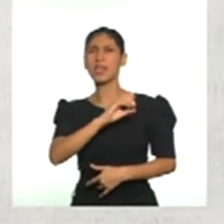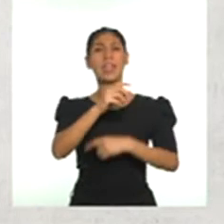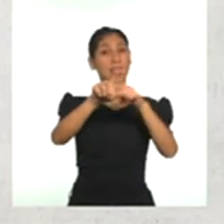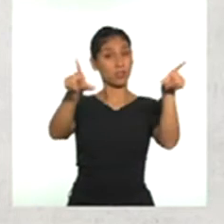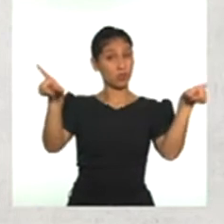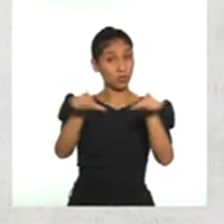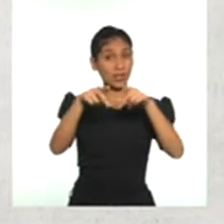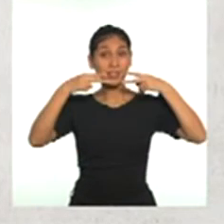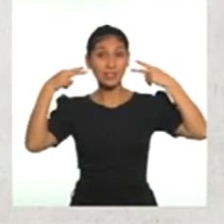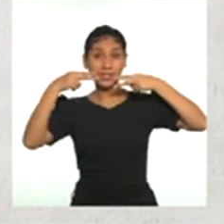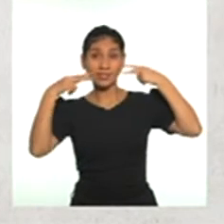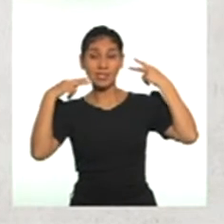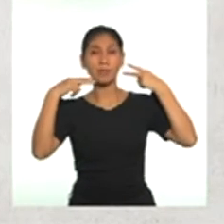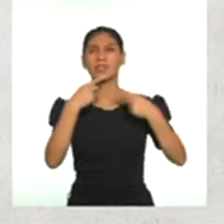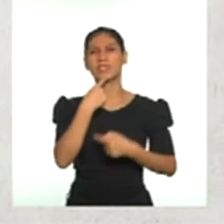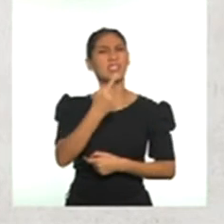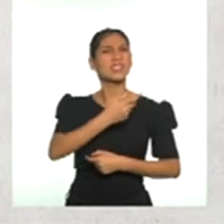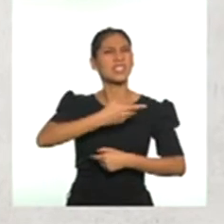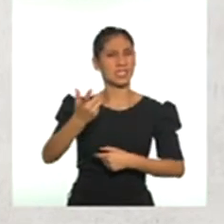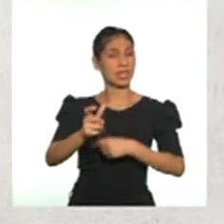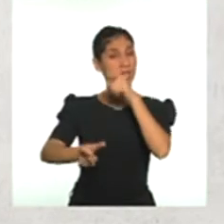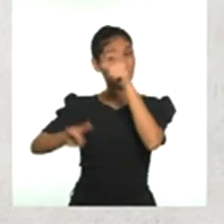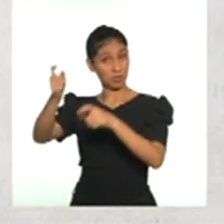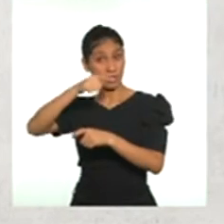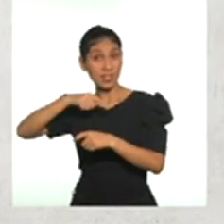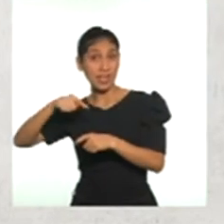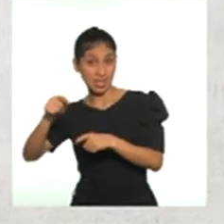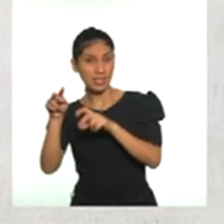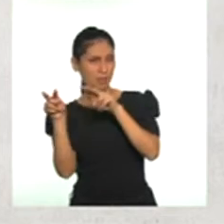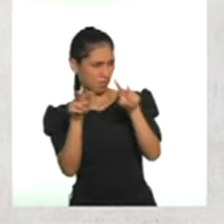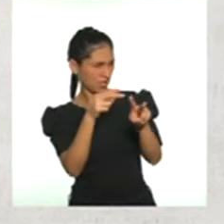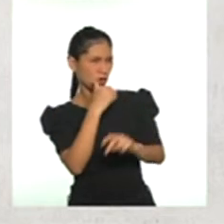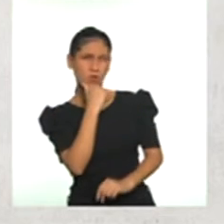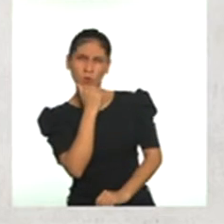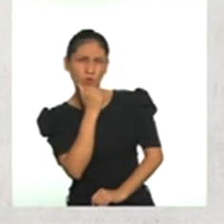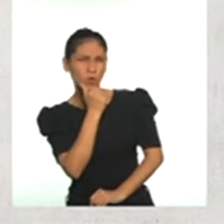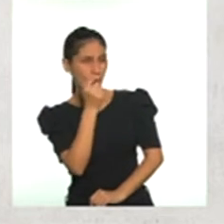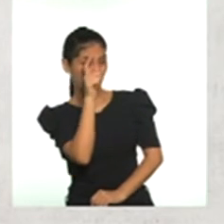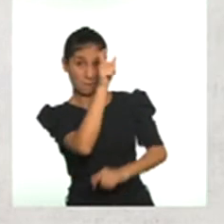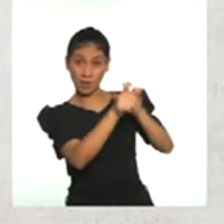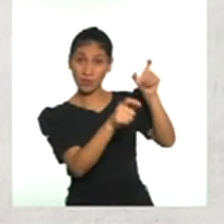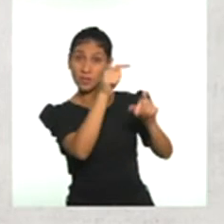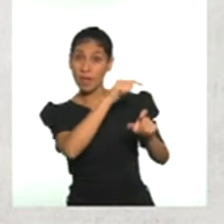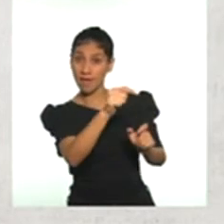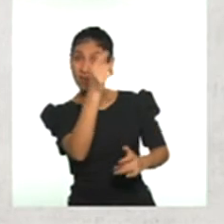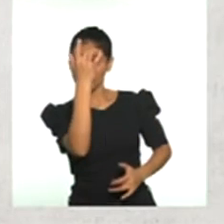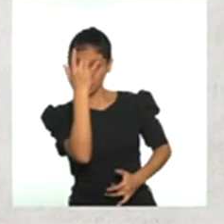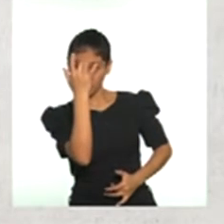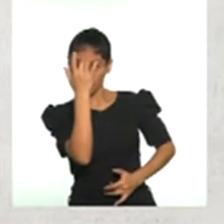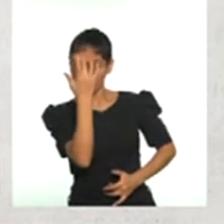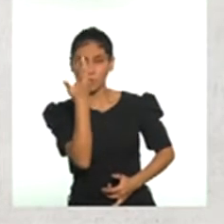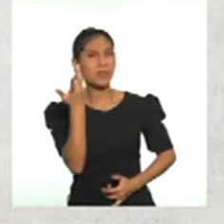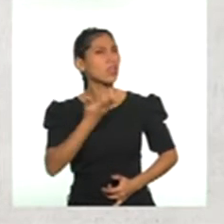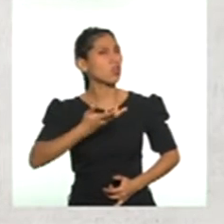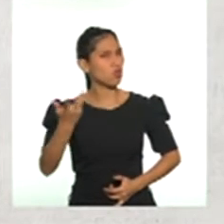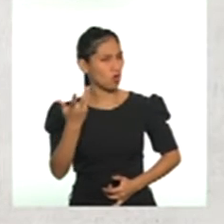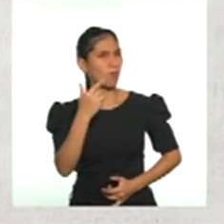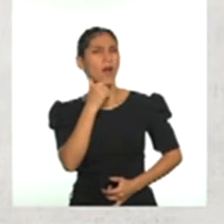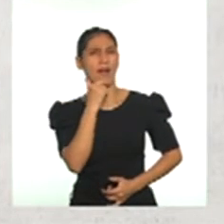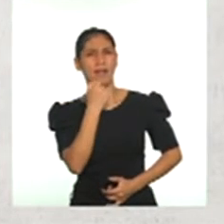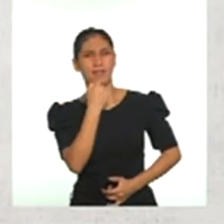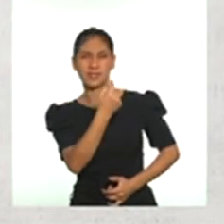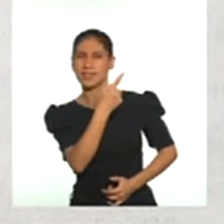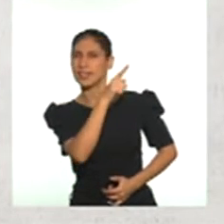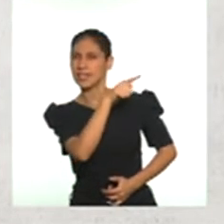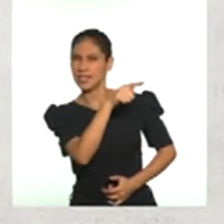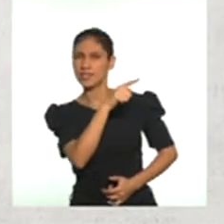ashánicas, se indica que los curanderos atribuyen la enfermedad en general, cualquiera sea su naturaleza, a la falta